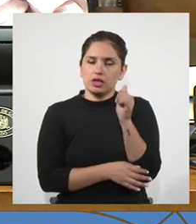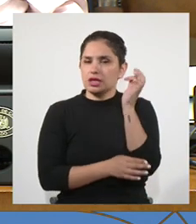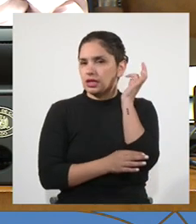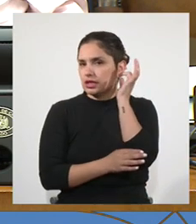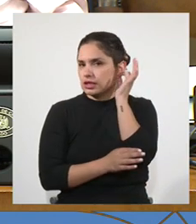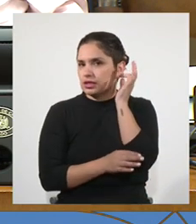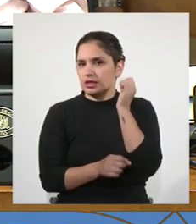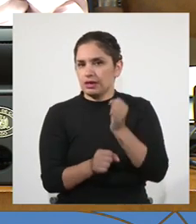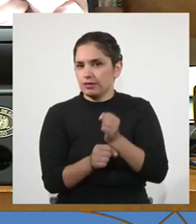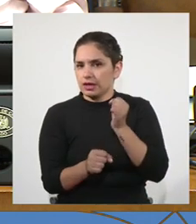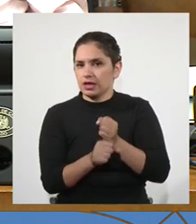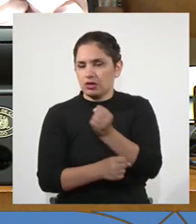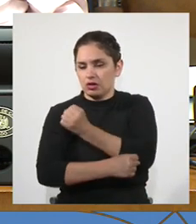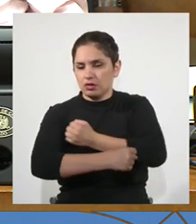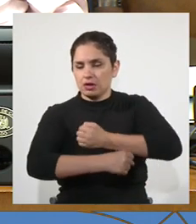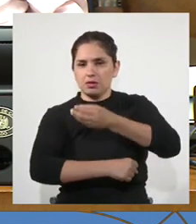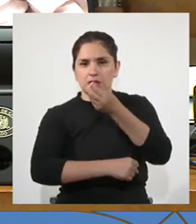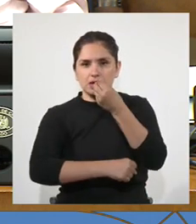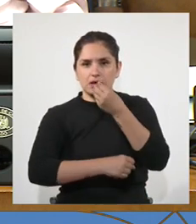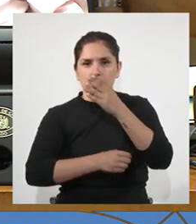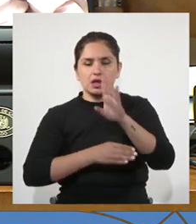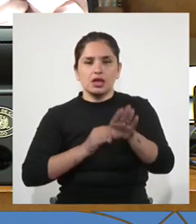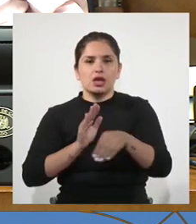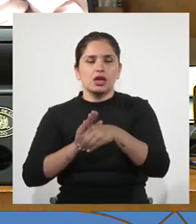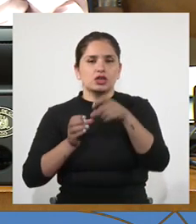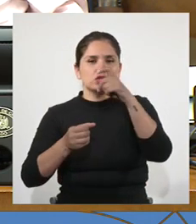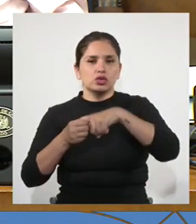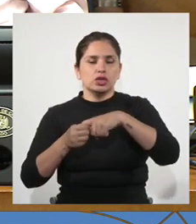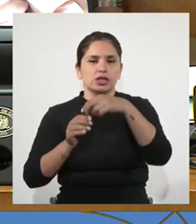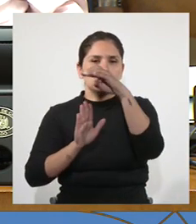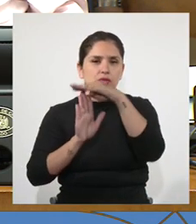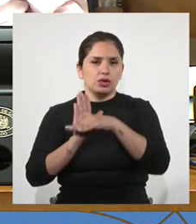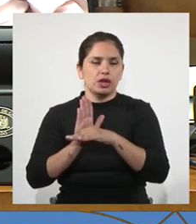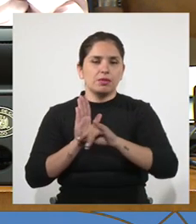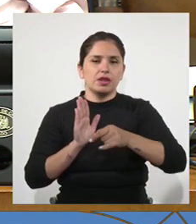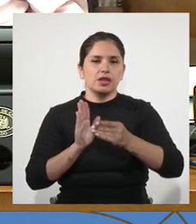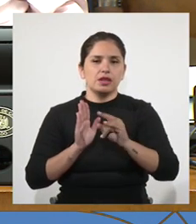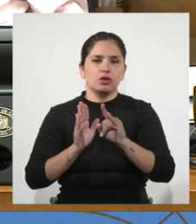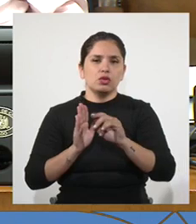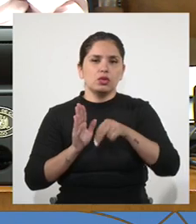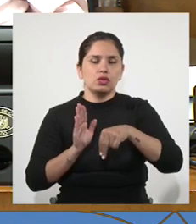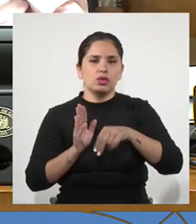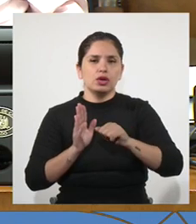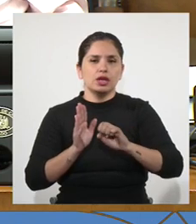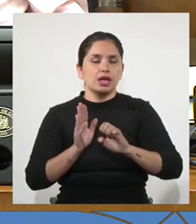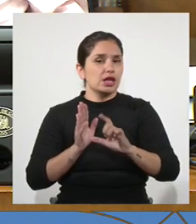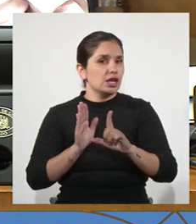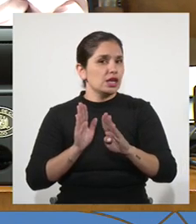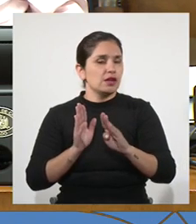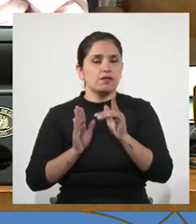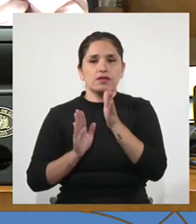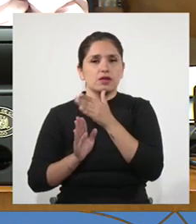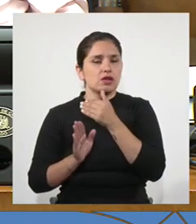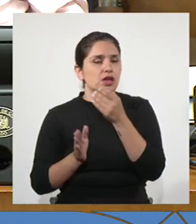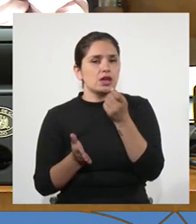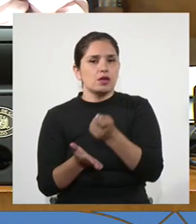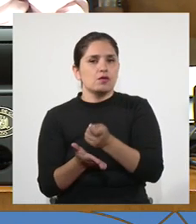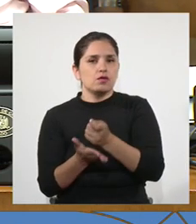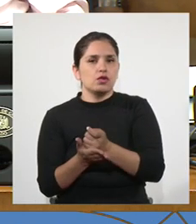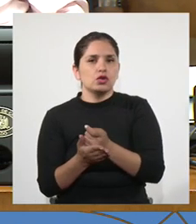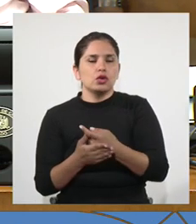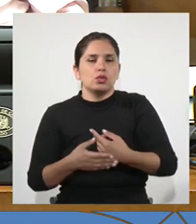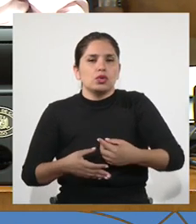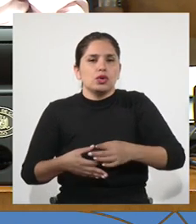manipuladoras de alimentos adscritas al programa de alimentación de JUNAEB que no perciban la bonificación por gratificación